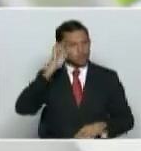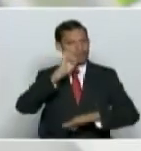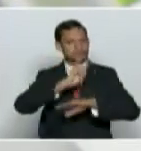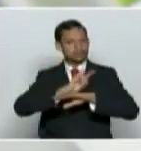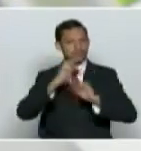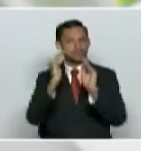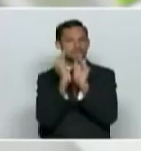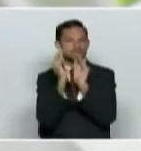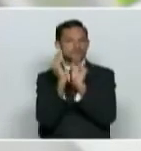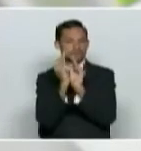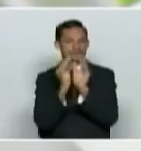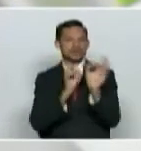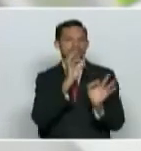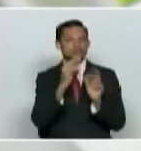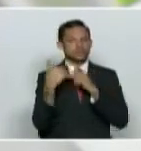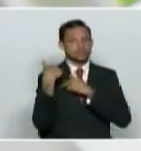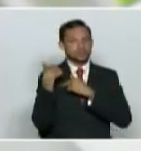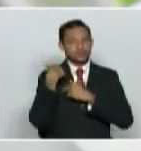Gobierno de Colombia.